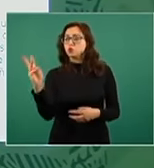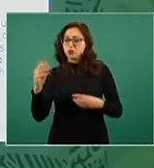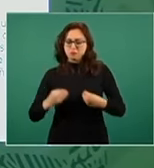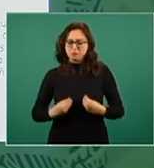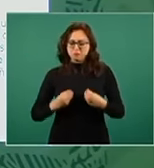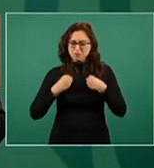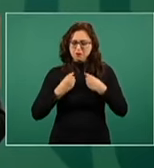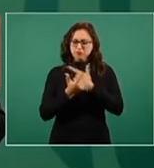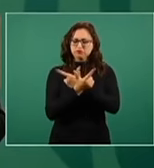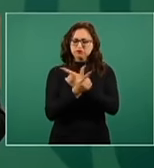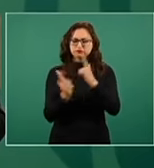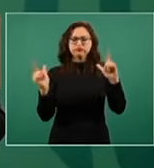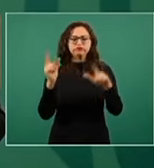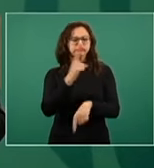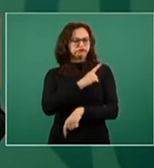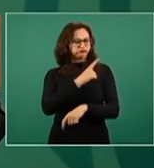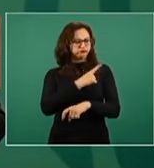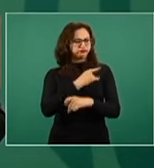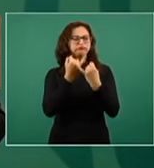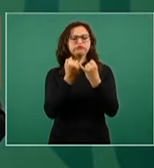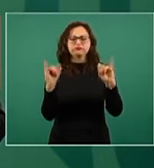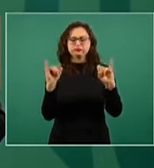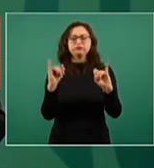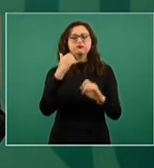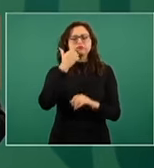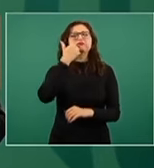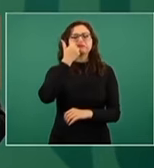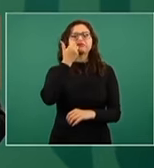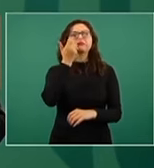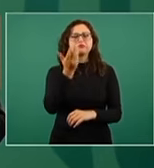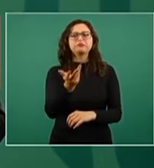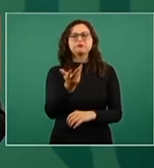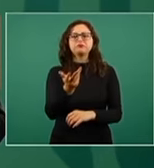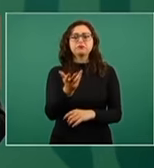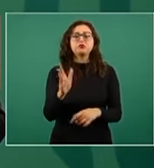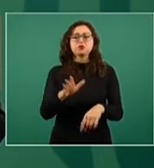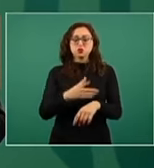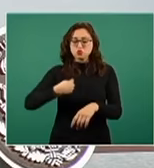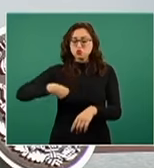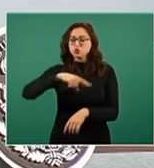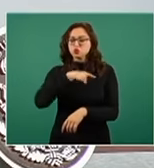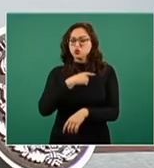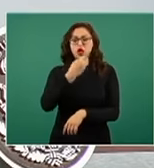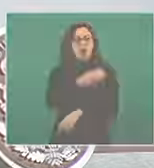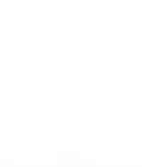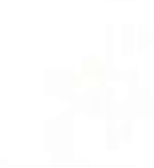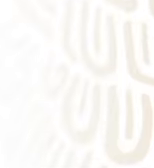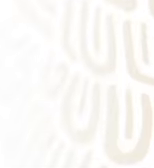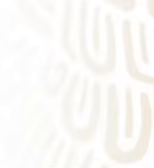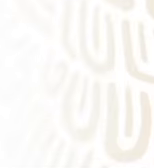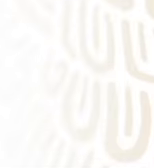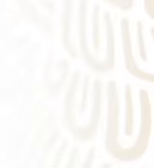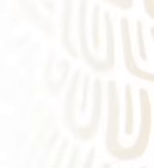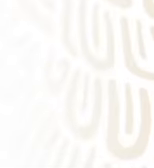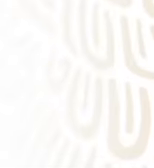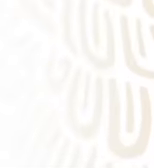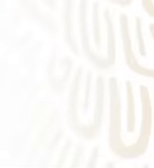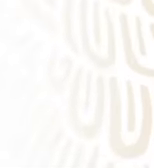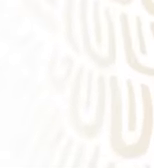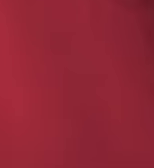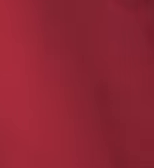y autónomas, porque es nuestra responsabilidad garantizarlo y nuestro derecho. Quédate en